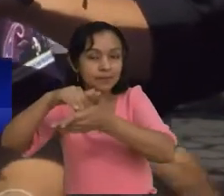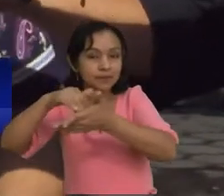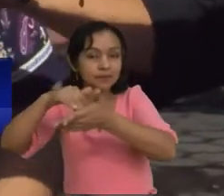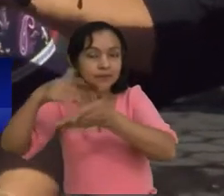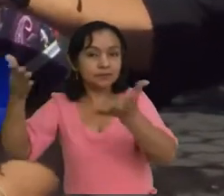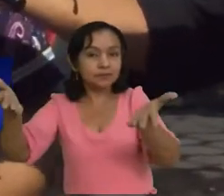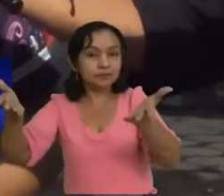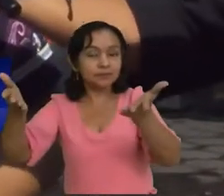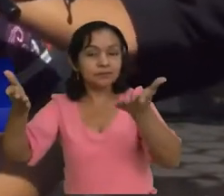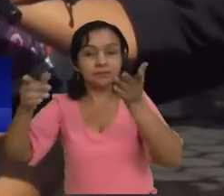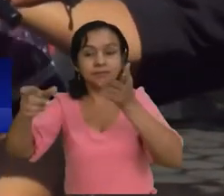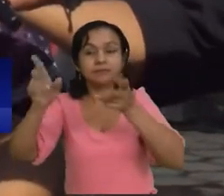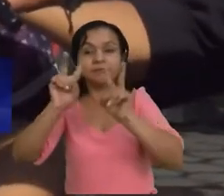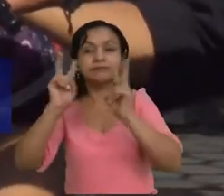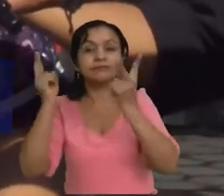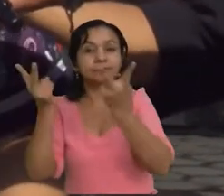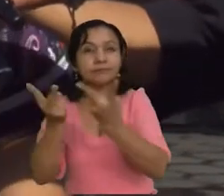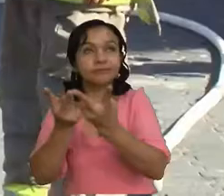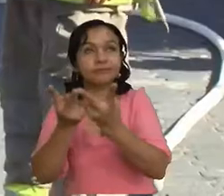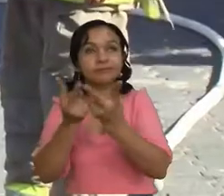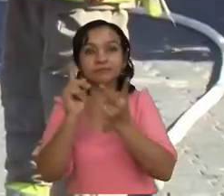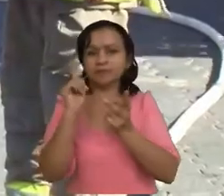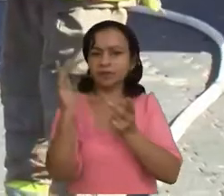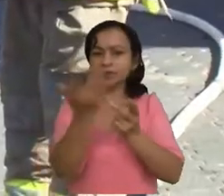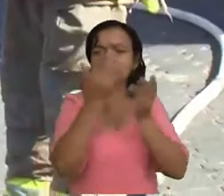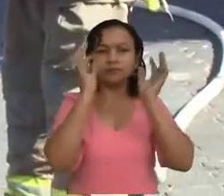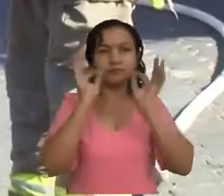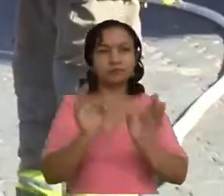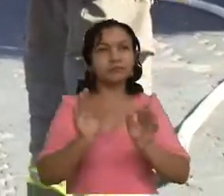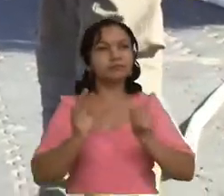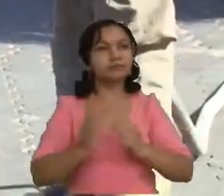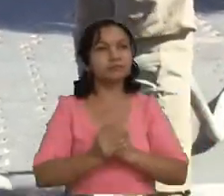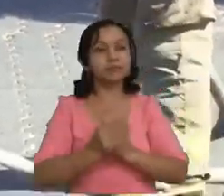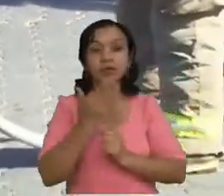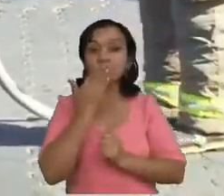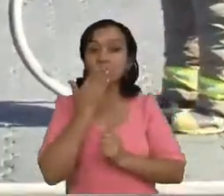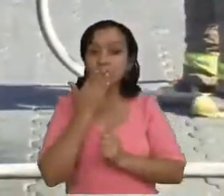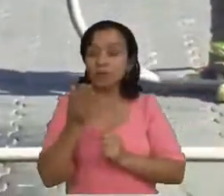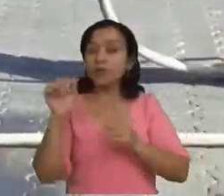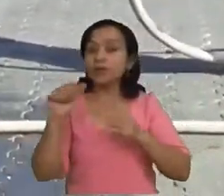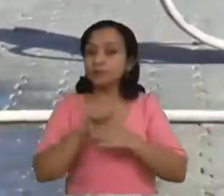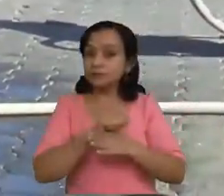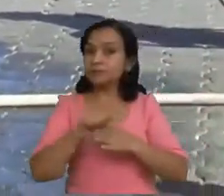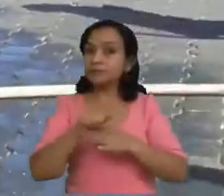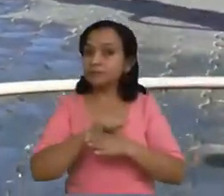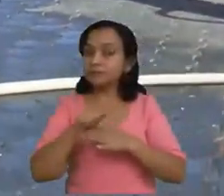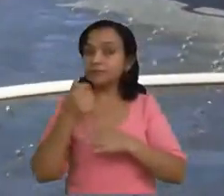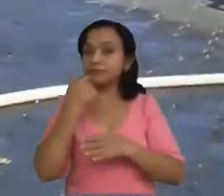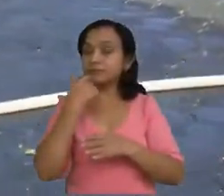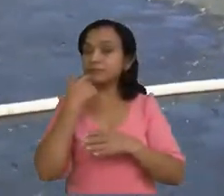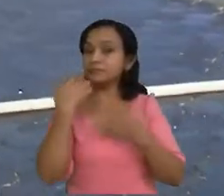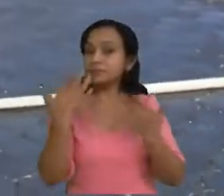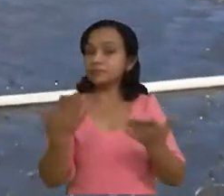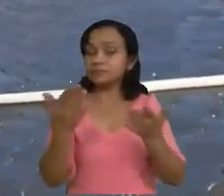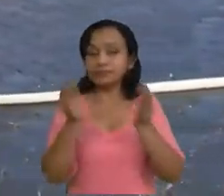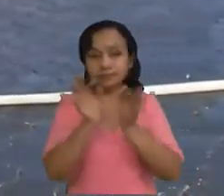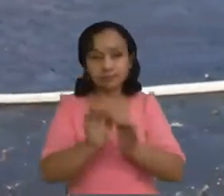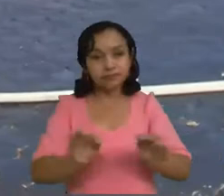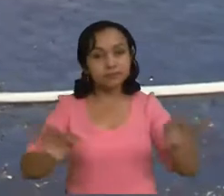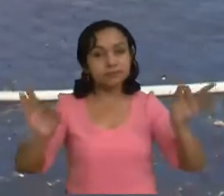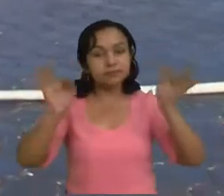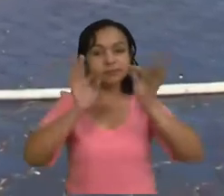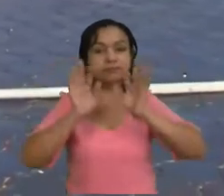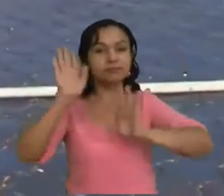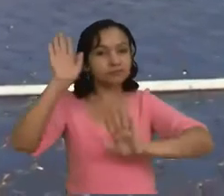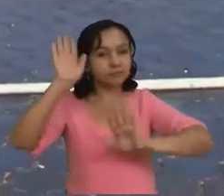en el lado de las verduras, ya está todo. Consideramos que fue un éxito, ¿verdad? porque lo importante es la